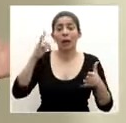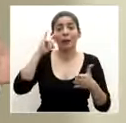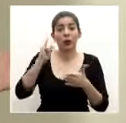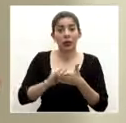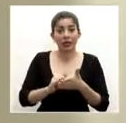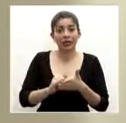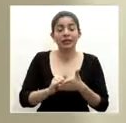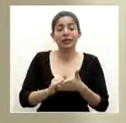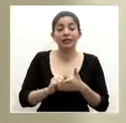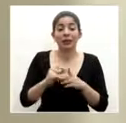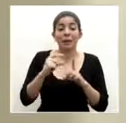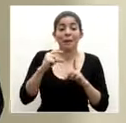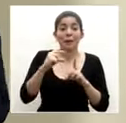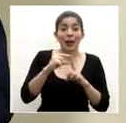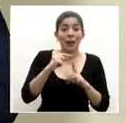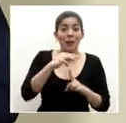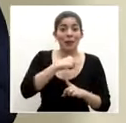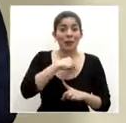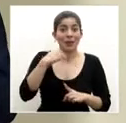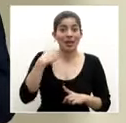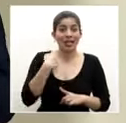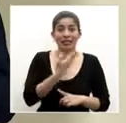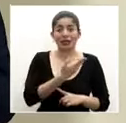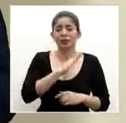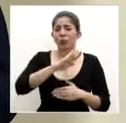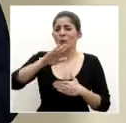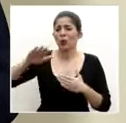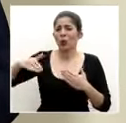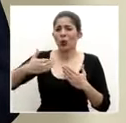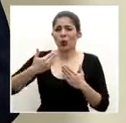eso las palabras del señor ministro, todos